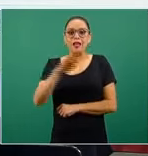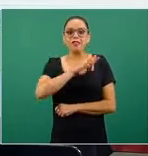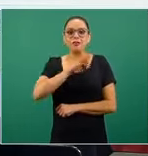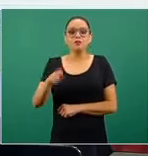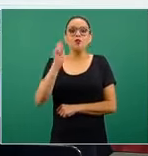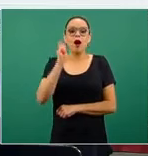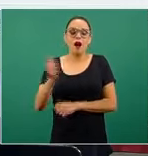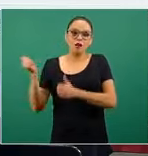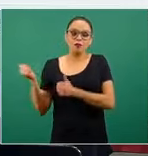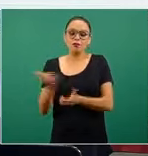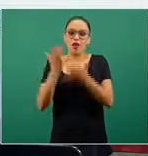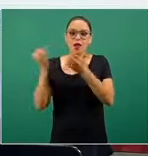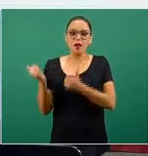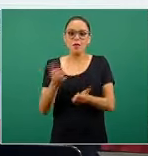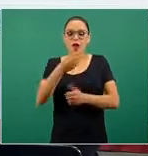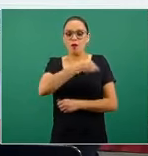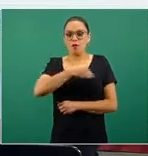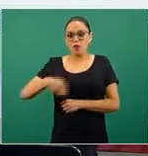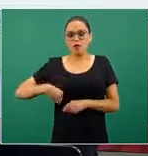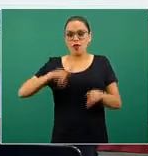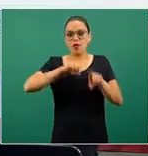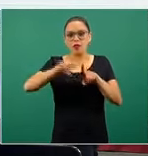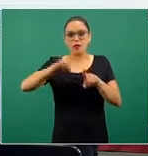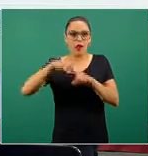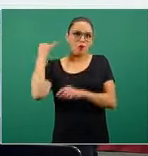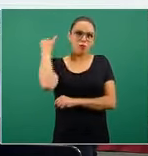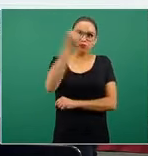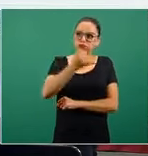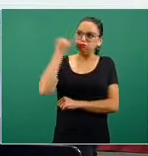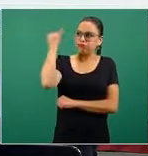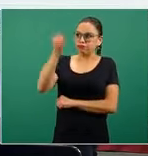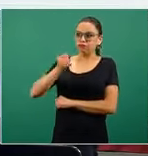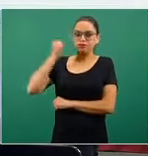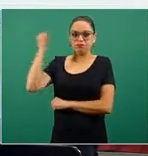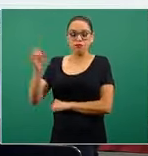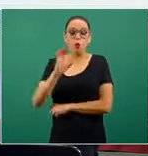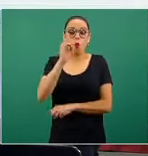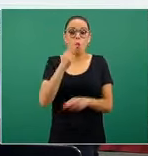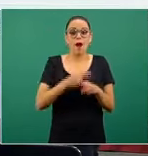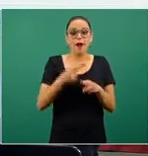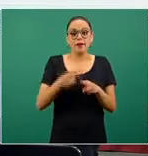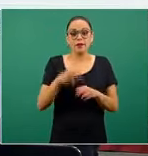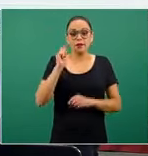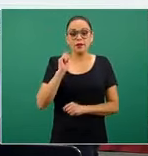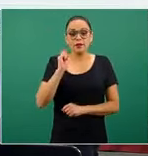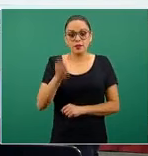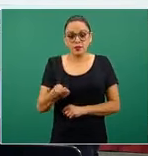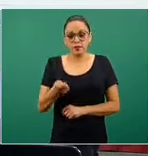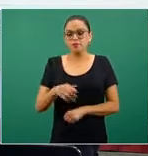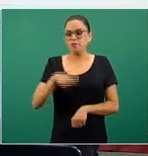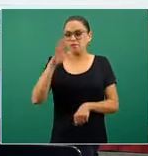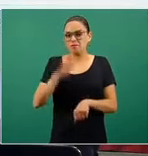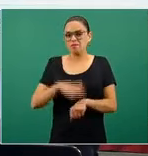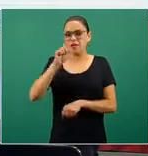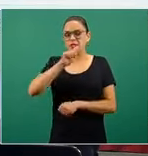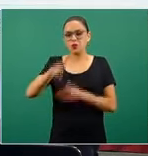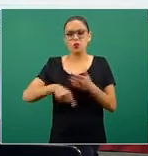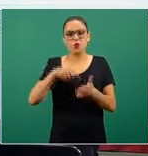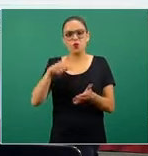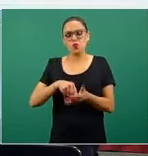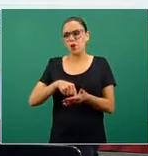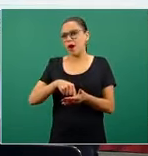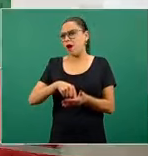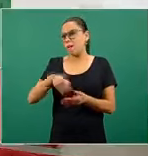municipios rurales o de mayor distancia o inclusive aquellos que son de mayor marginación, sitios muy